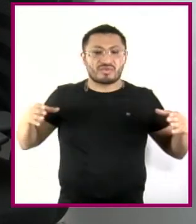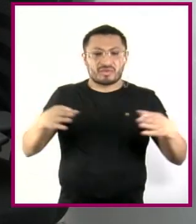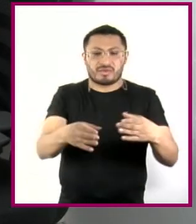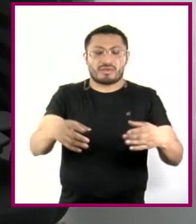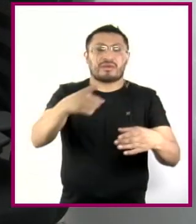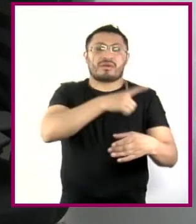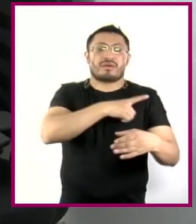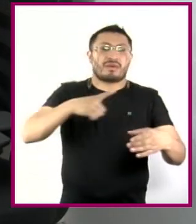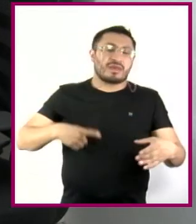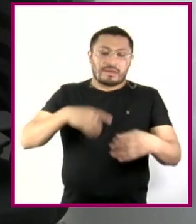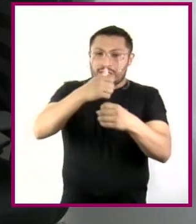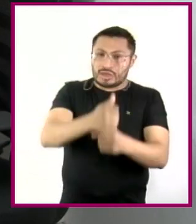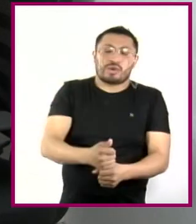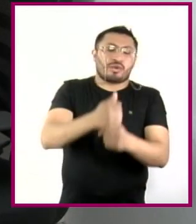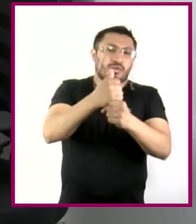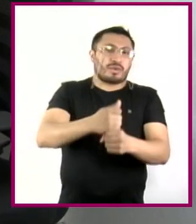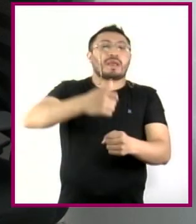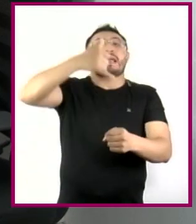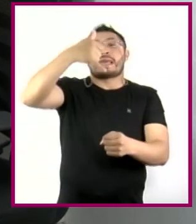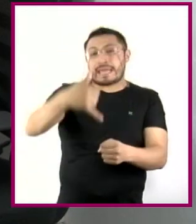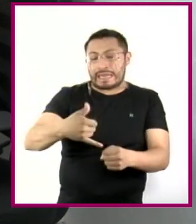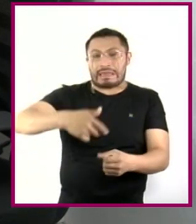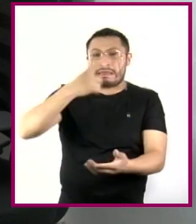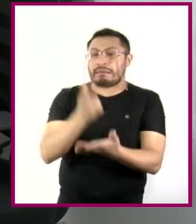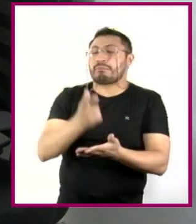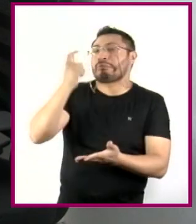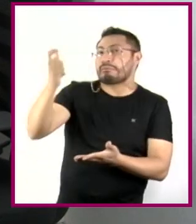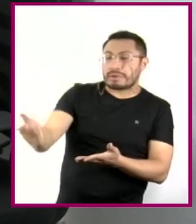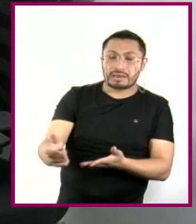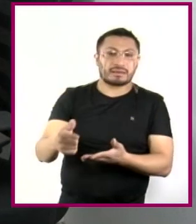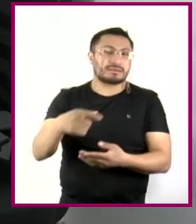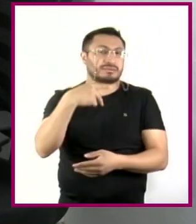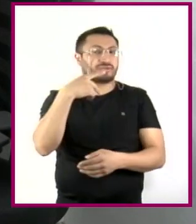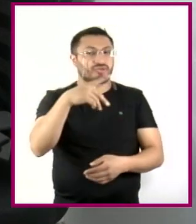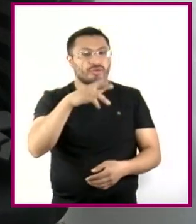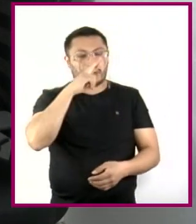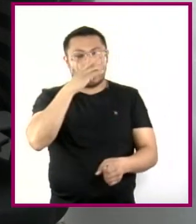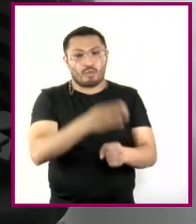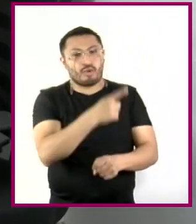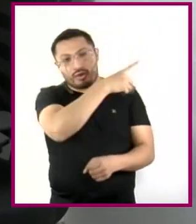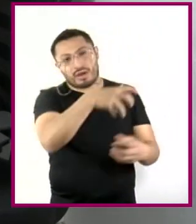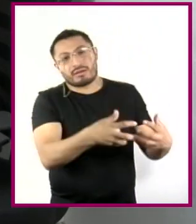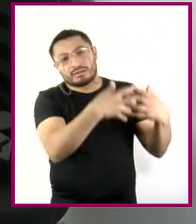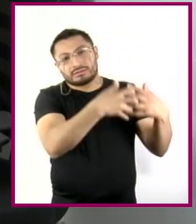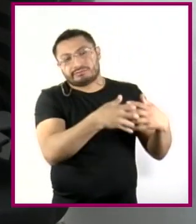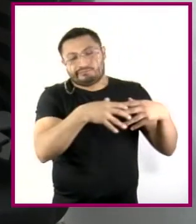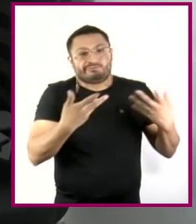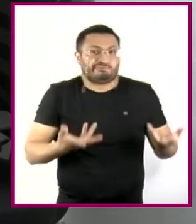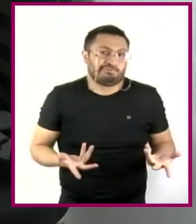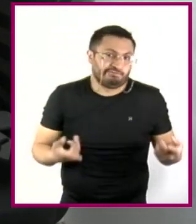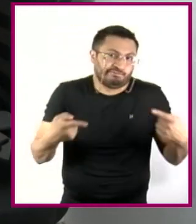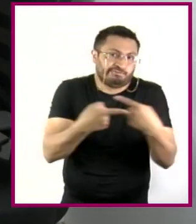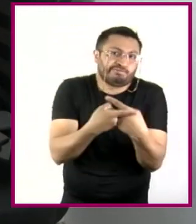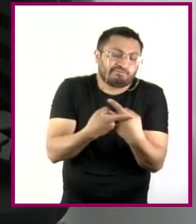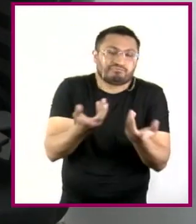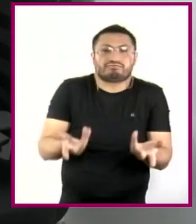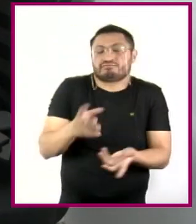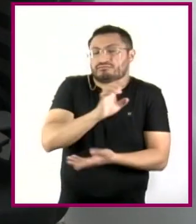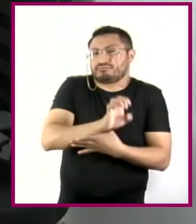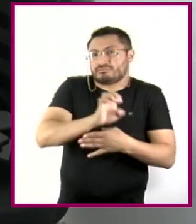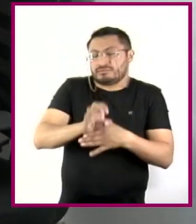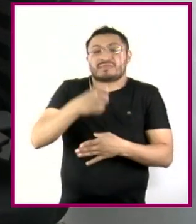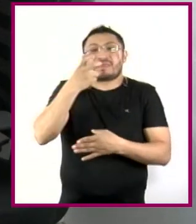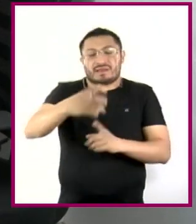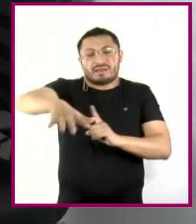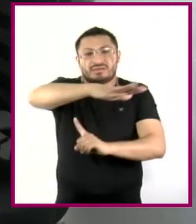pagando y sufriendo los estragos ocasionados por la contaminación de las industrias. Bueno, hay que considerar que eso es en